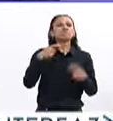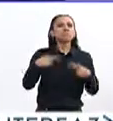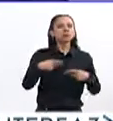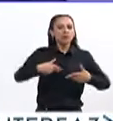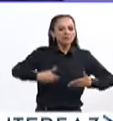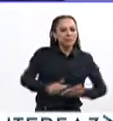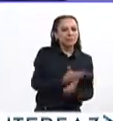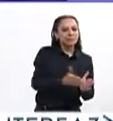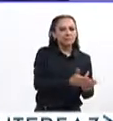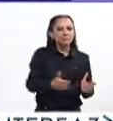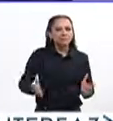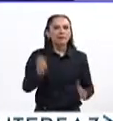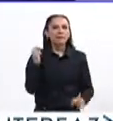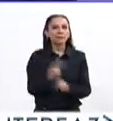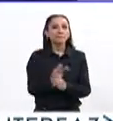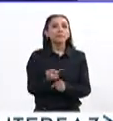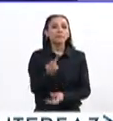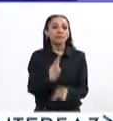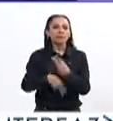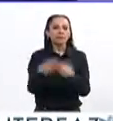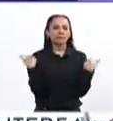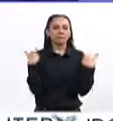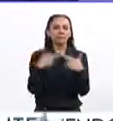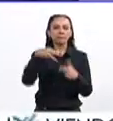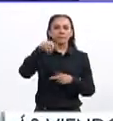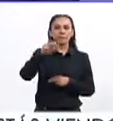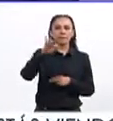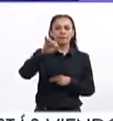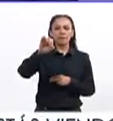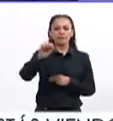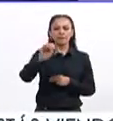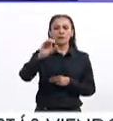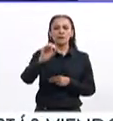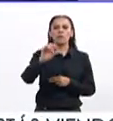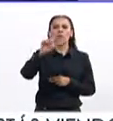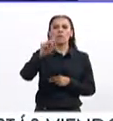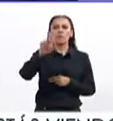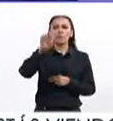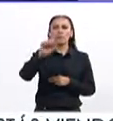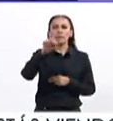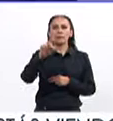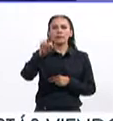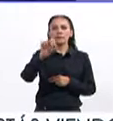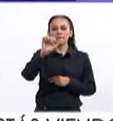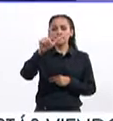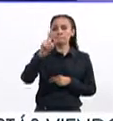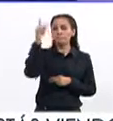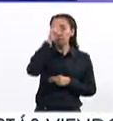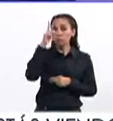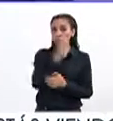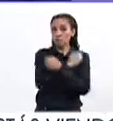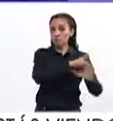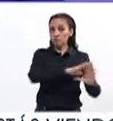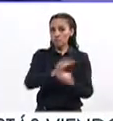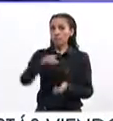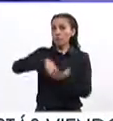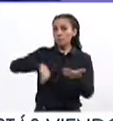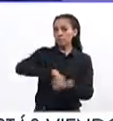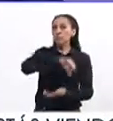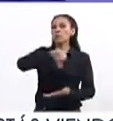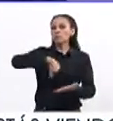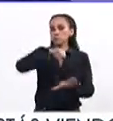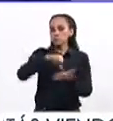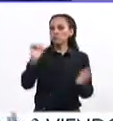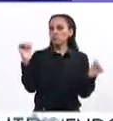la maestra Marisa Olvera Sanella, y es especialista en psicología educativa del Centro Interdisciplinario de Ciencias de la Salud